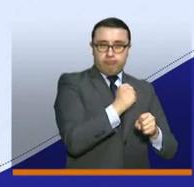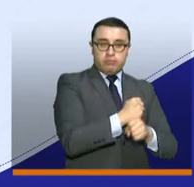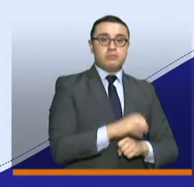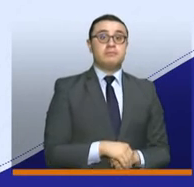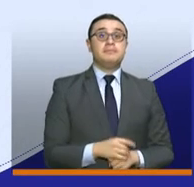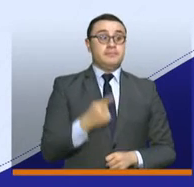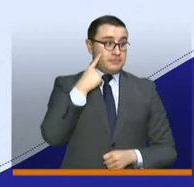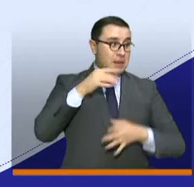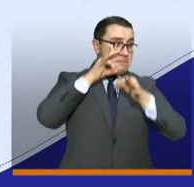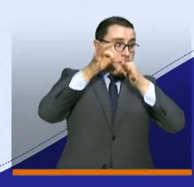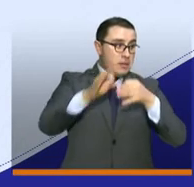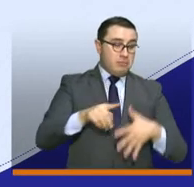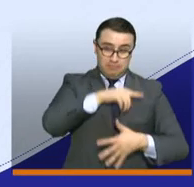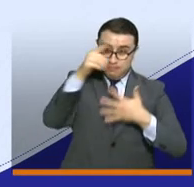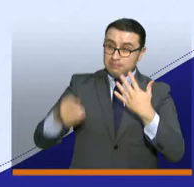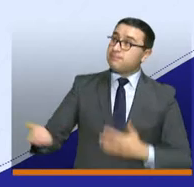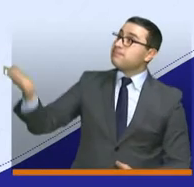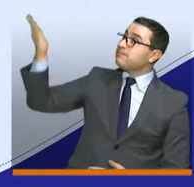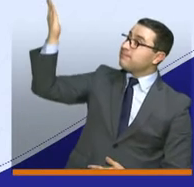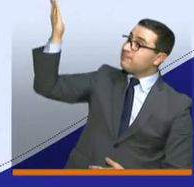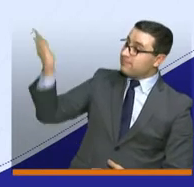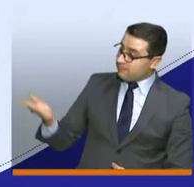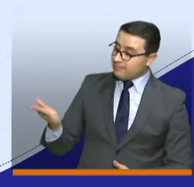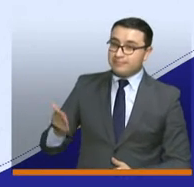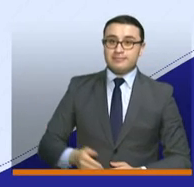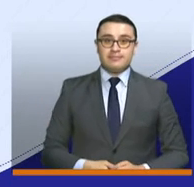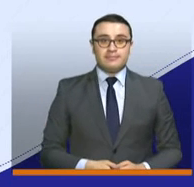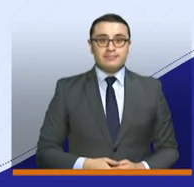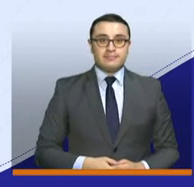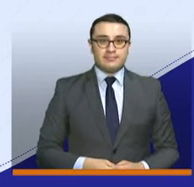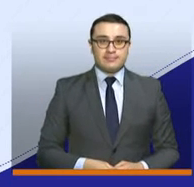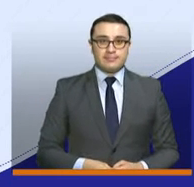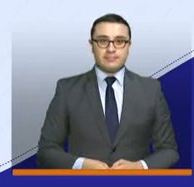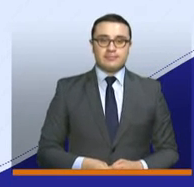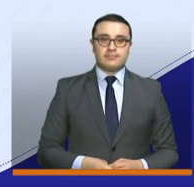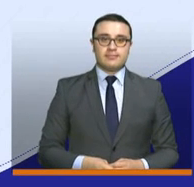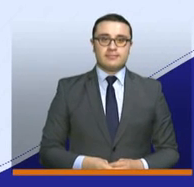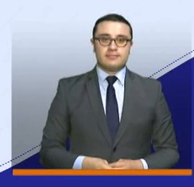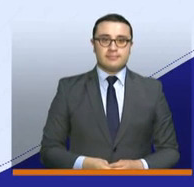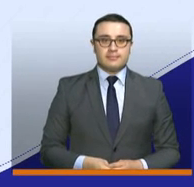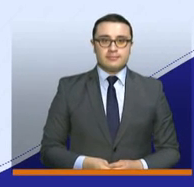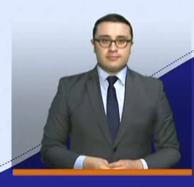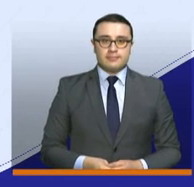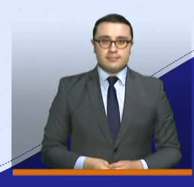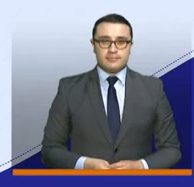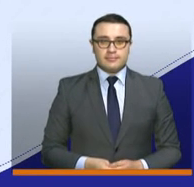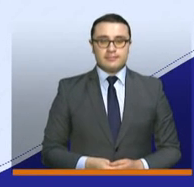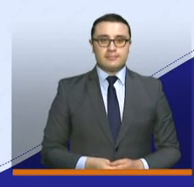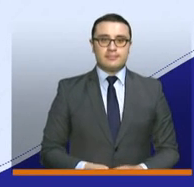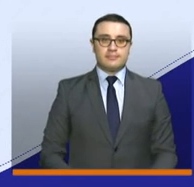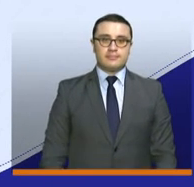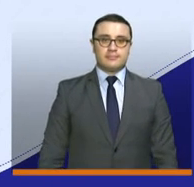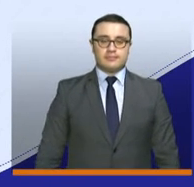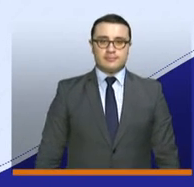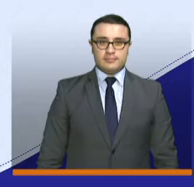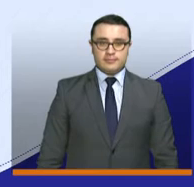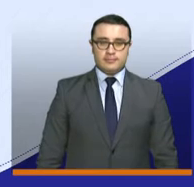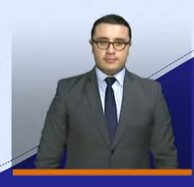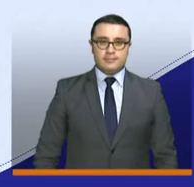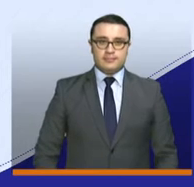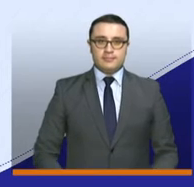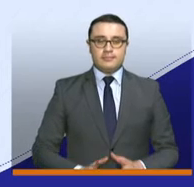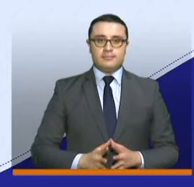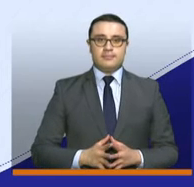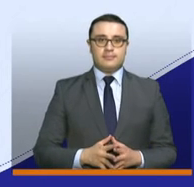El Jardín, Marinilla, Carmen de Viboral, Sonsón, Santa Marta, Tibú, Comunidad Barí, Toledo, Comunidad Agua,